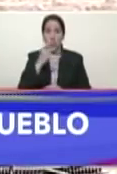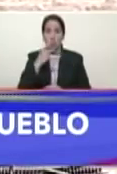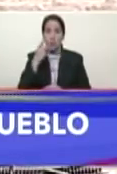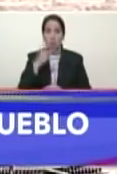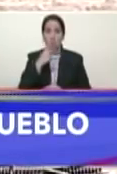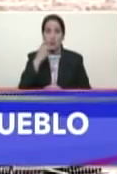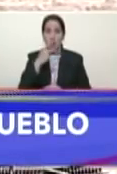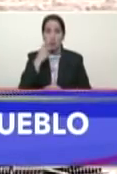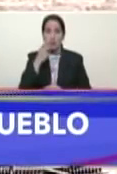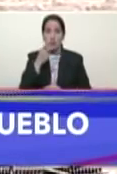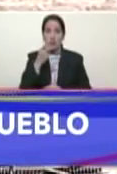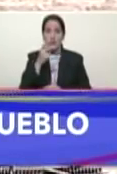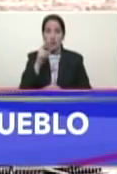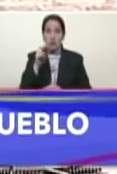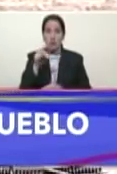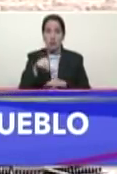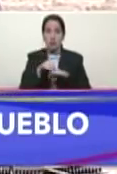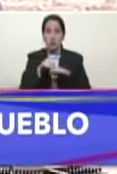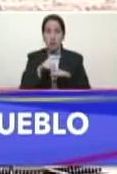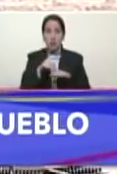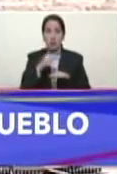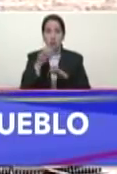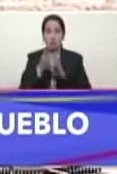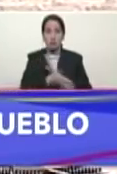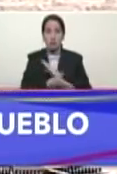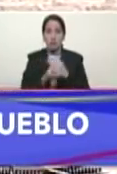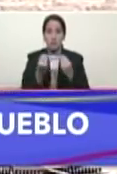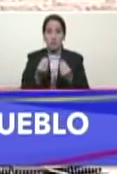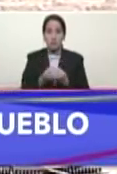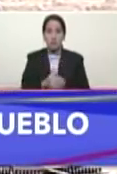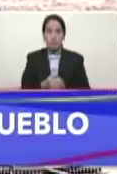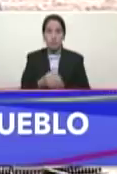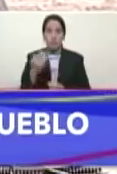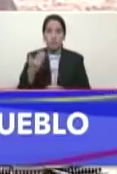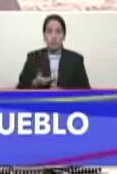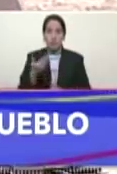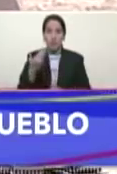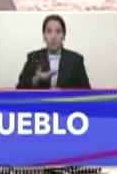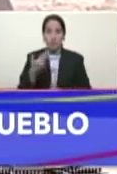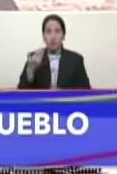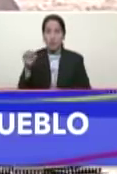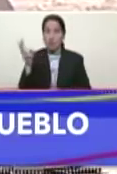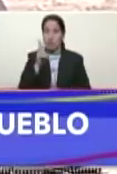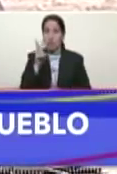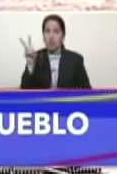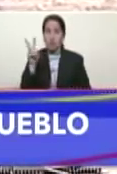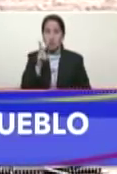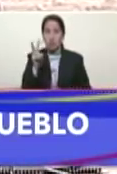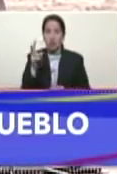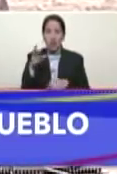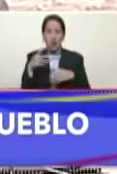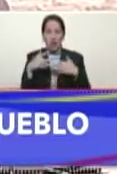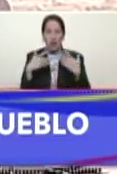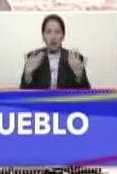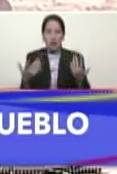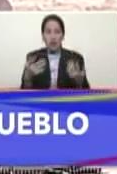consejos municipales electos por el voto popular. Muy importante, Venezuela tiene una sociedad